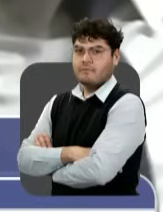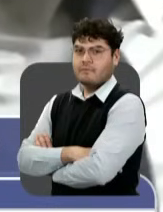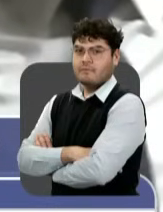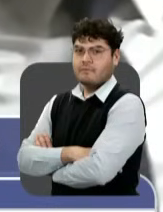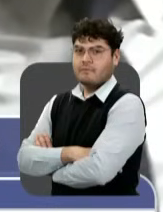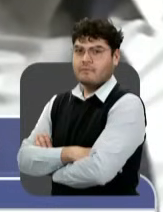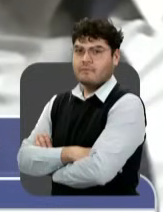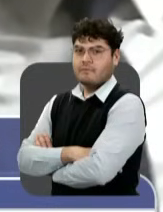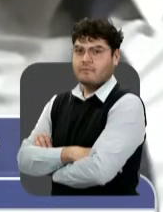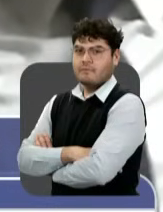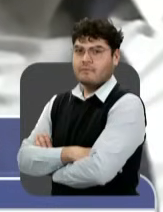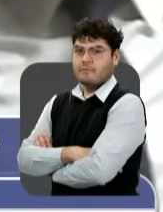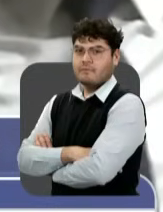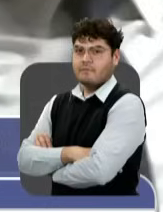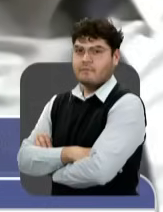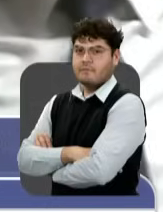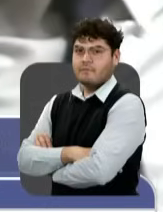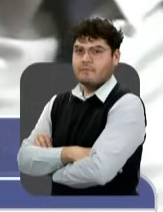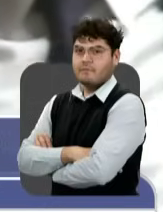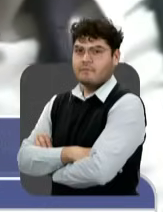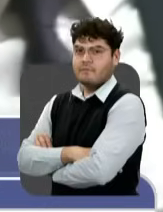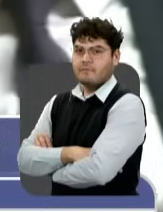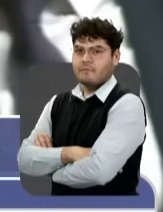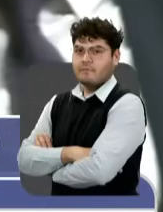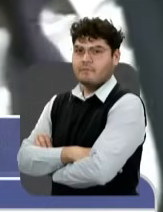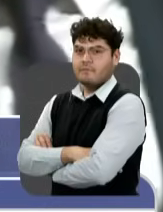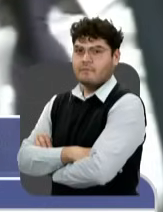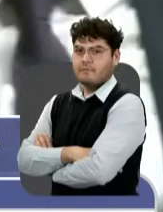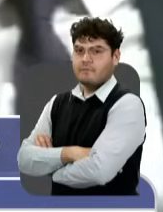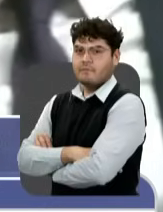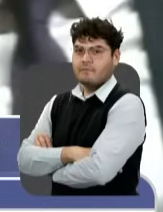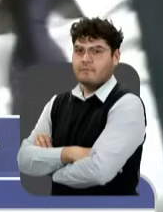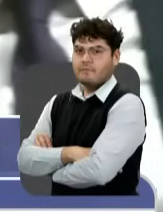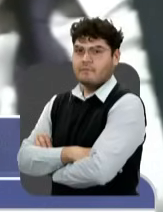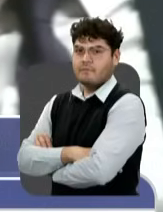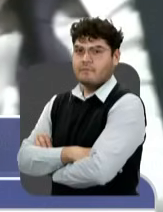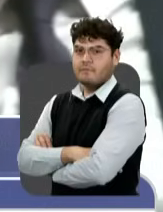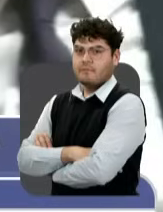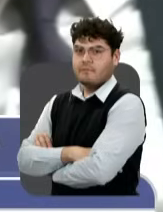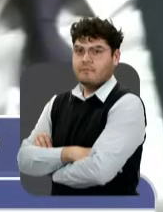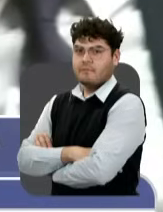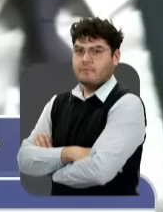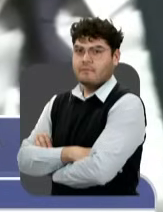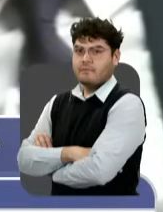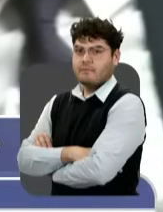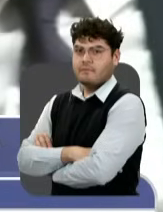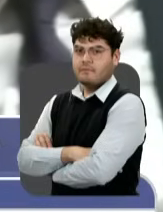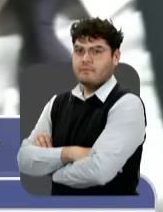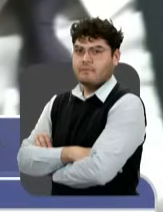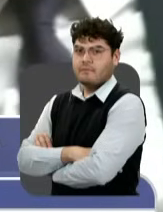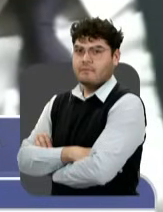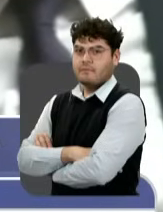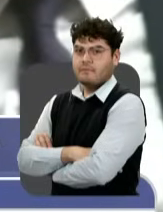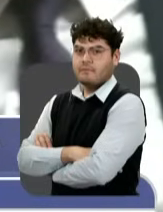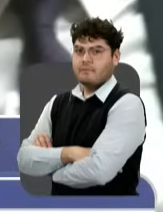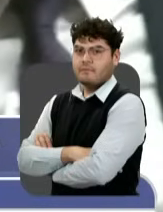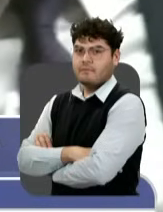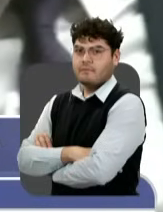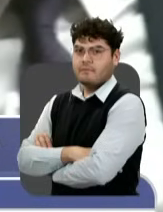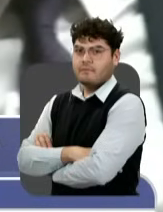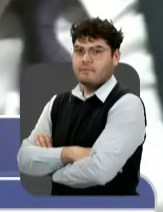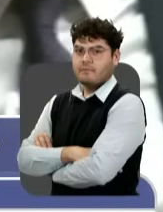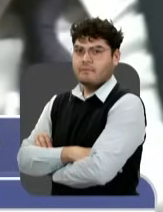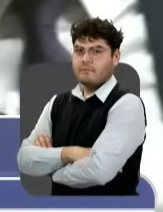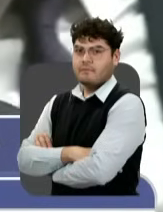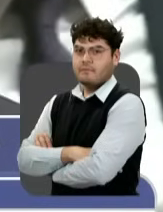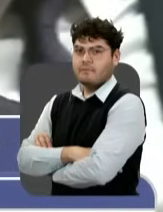en favor de las empresas Factop S.P.A. y la comercial textil Sico Limitada. En tanto, Villalobos y Angulo, los dineros provenientes